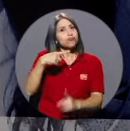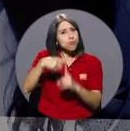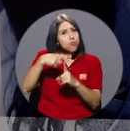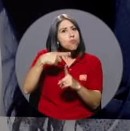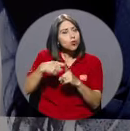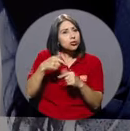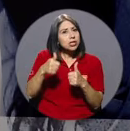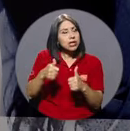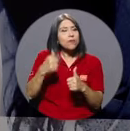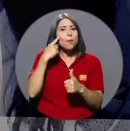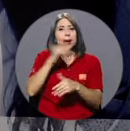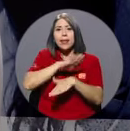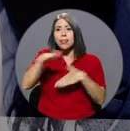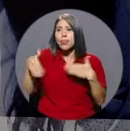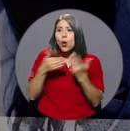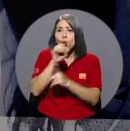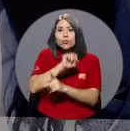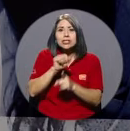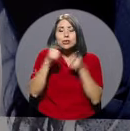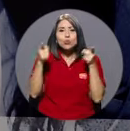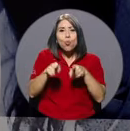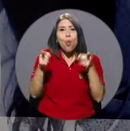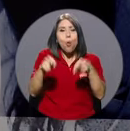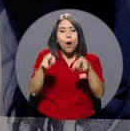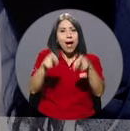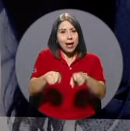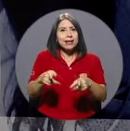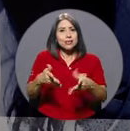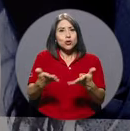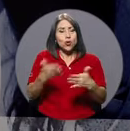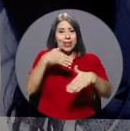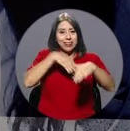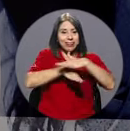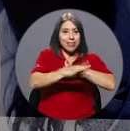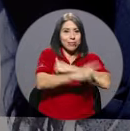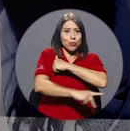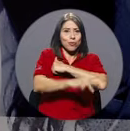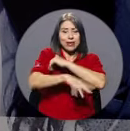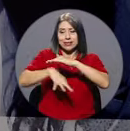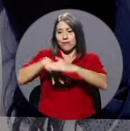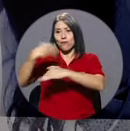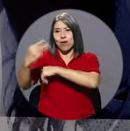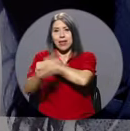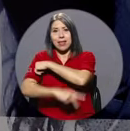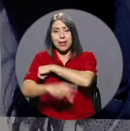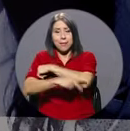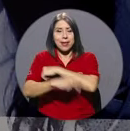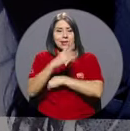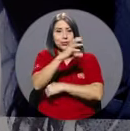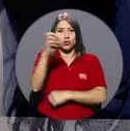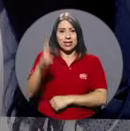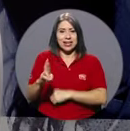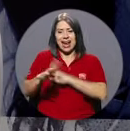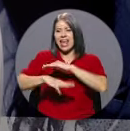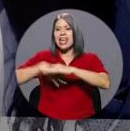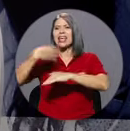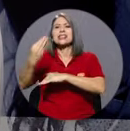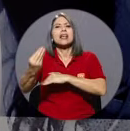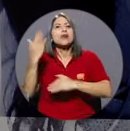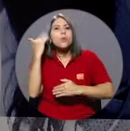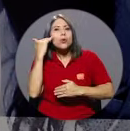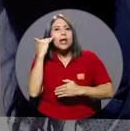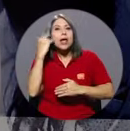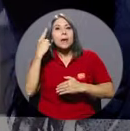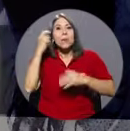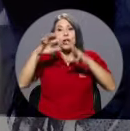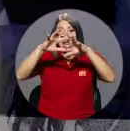positivo para todo el entorno que se ha presentado, tanto interno como externo, para Costa Rica. Externo porque el mundo